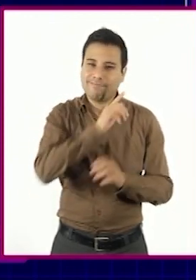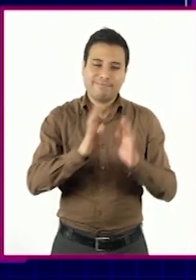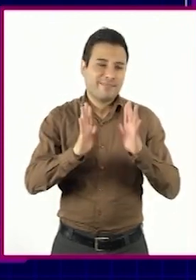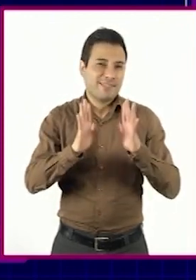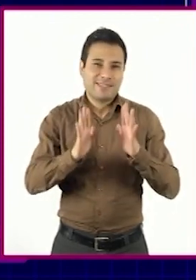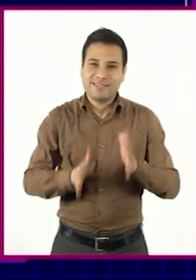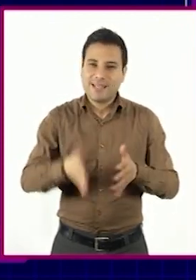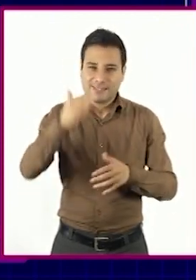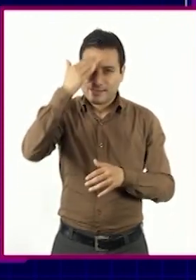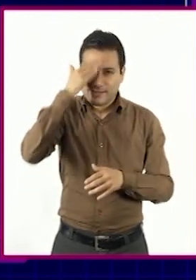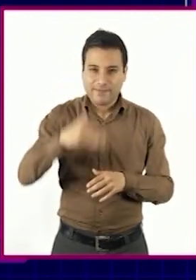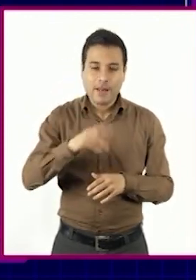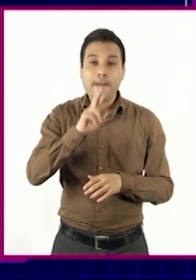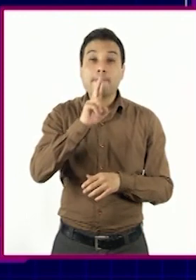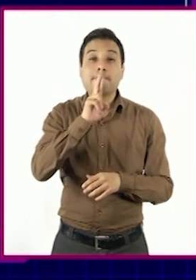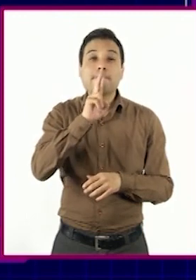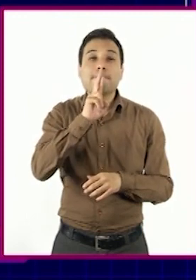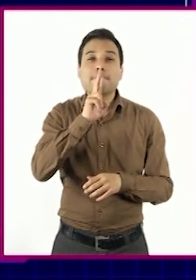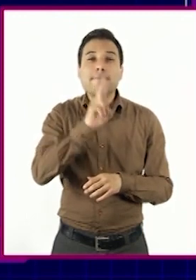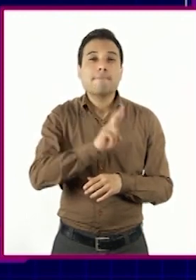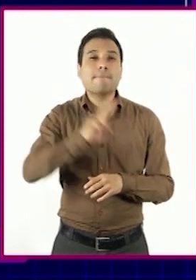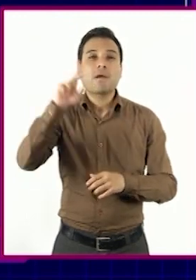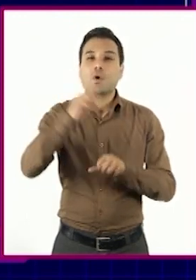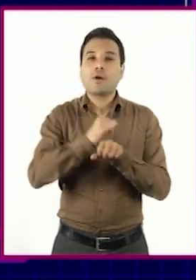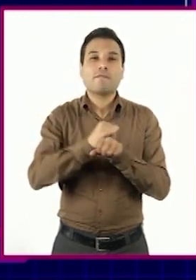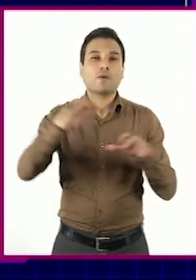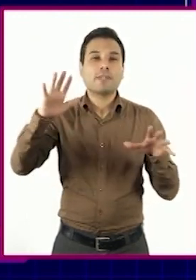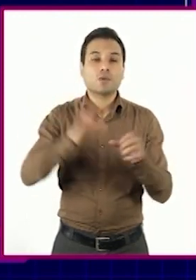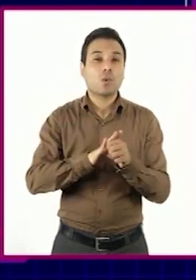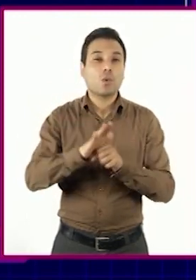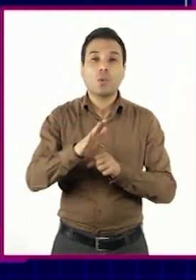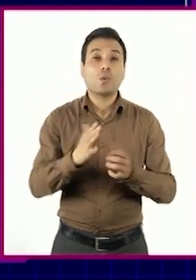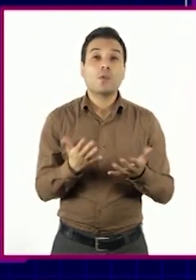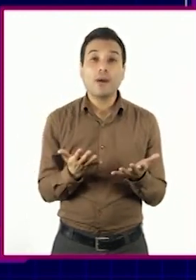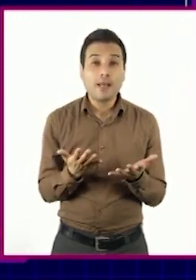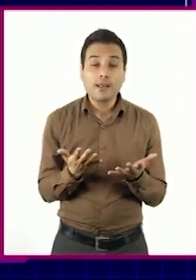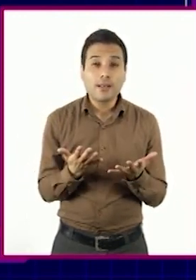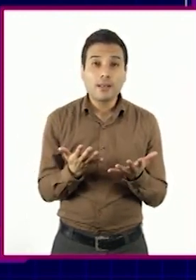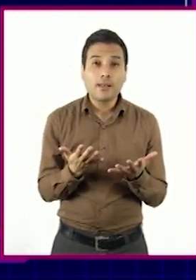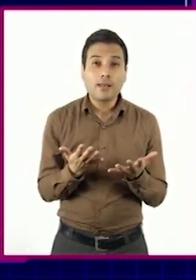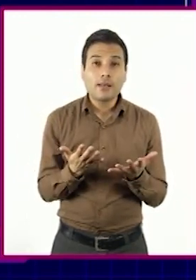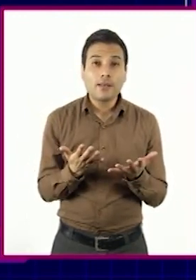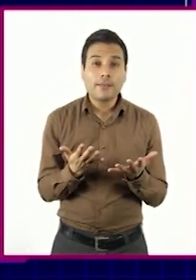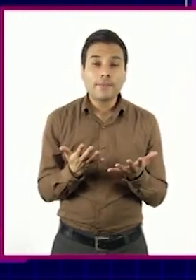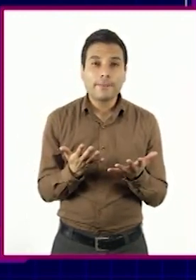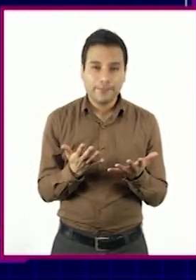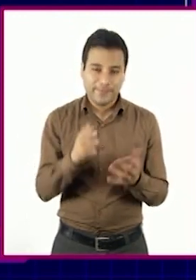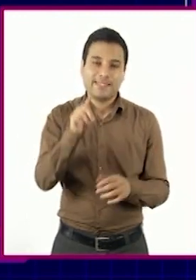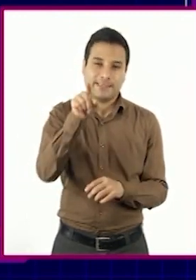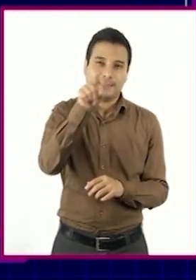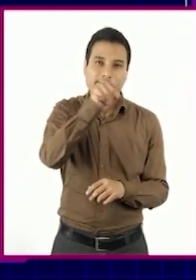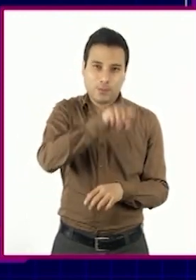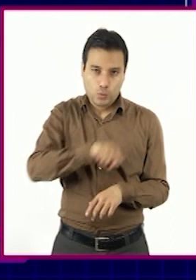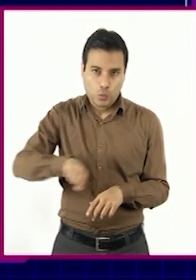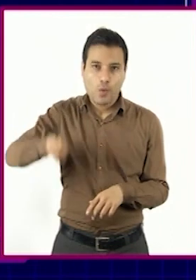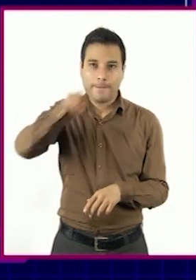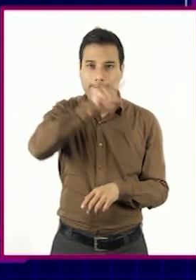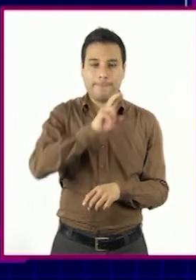que facilita ver la información del desempeño de los 3 jugadores es la gráfica circular